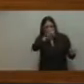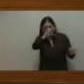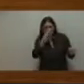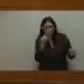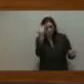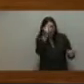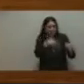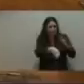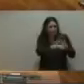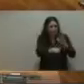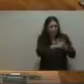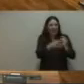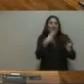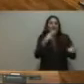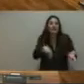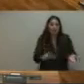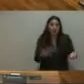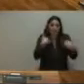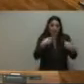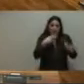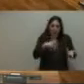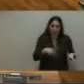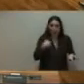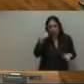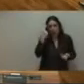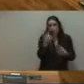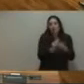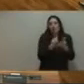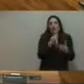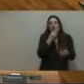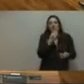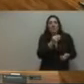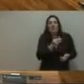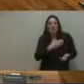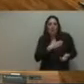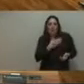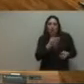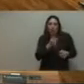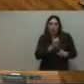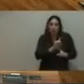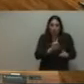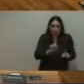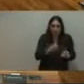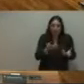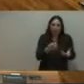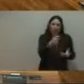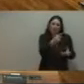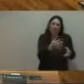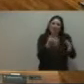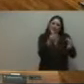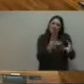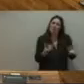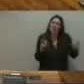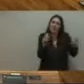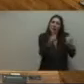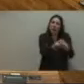yo ya sé que la soledad no es buena, pero en este caso ustedes siempre han estado acompañando a quien